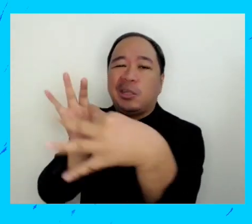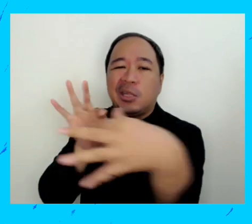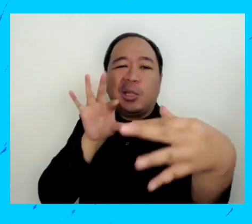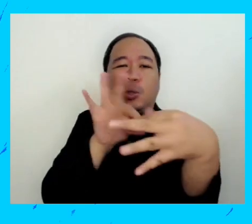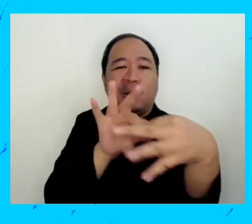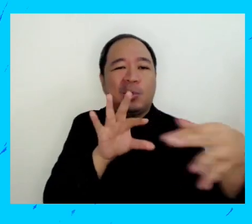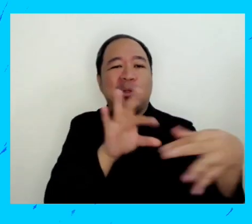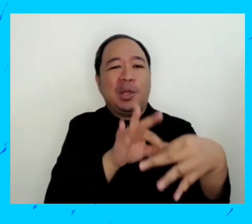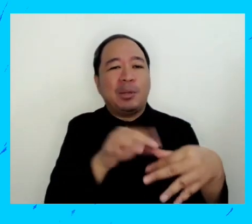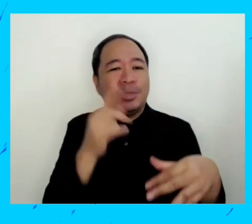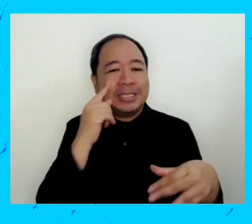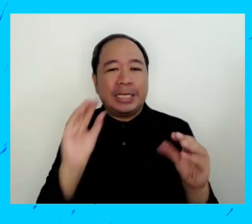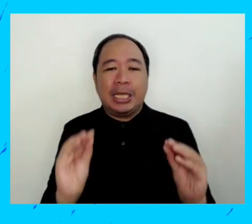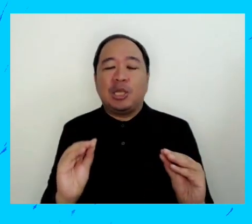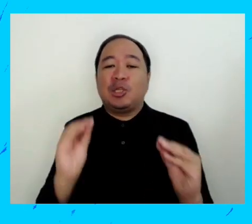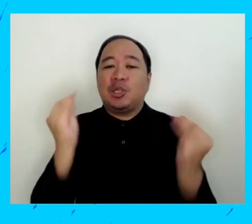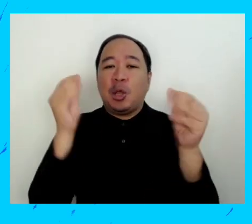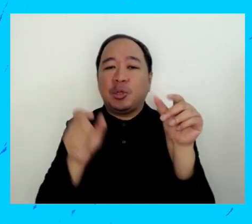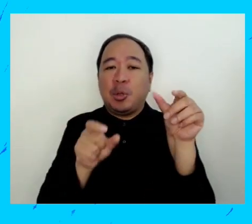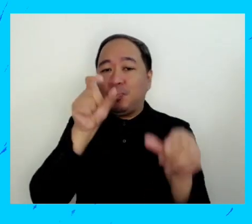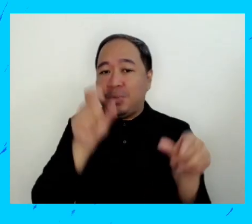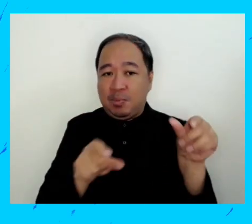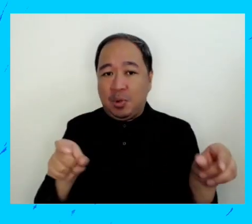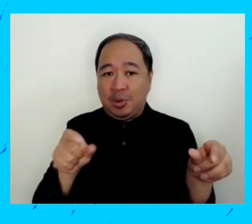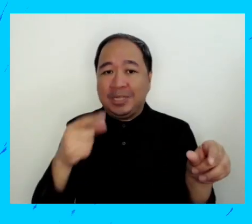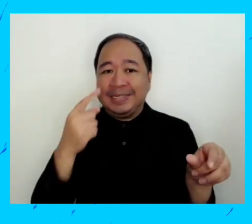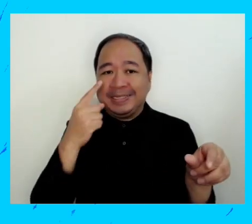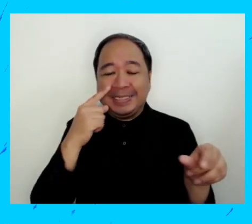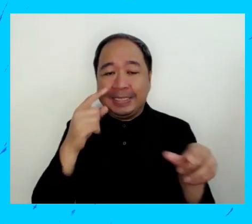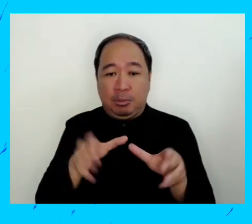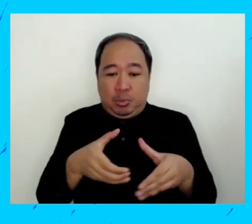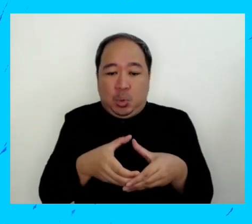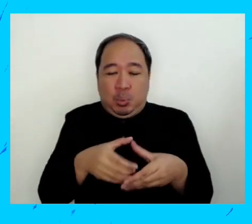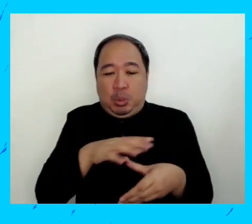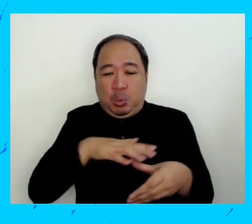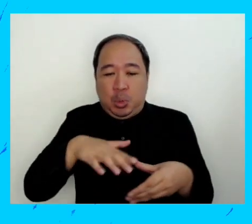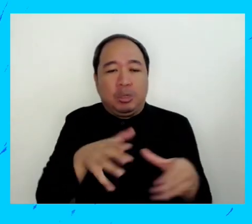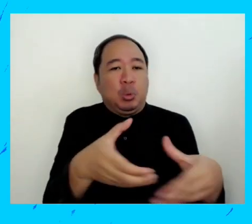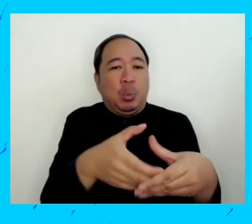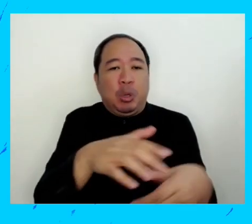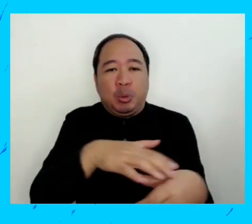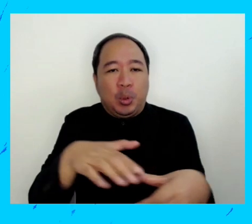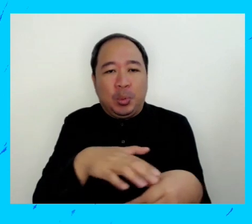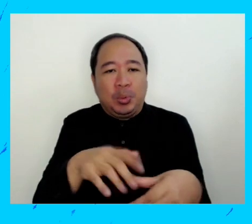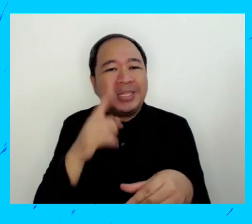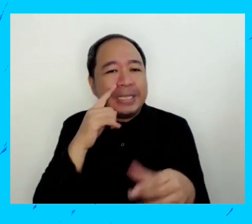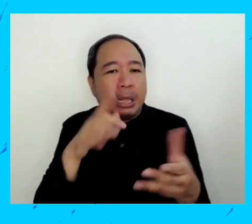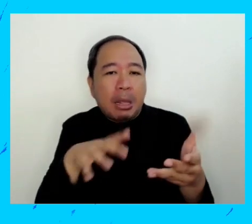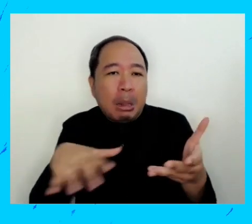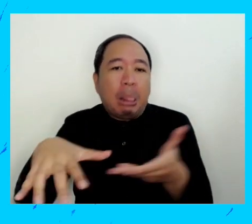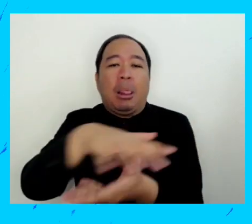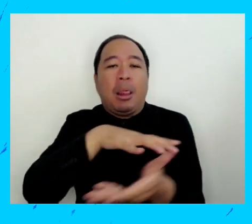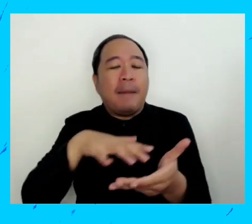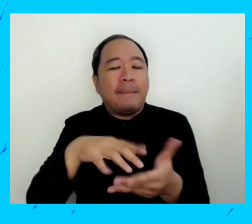más difíciles de alcanzar a diferentes grupos demográficos. Como dije antes, los jóvenes no son un grupo